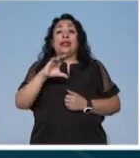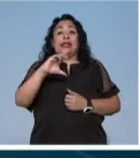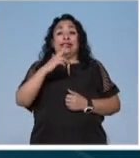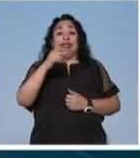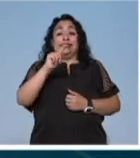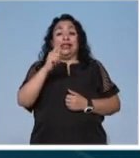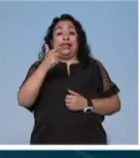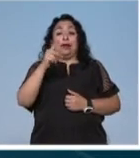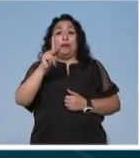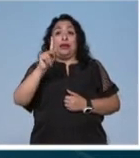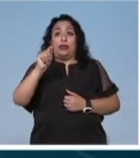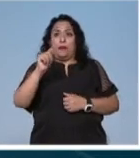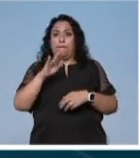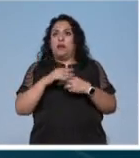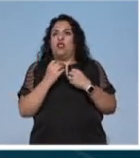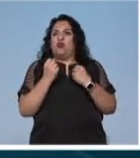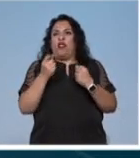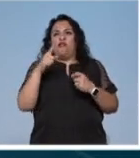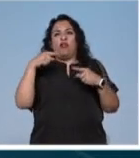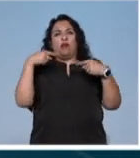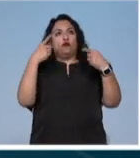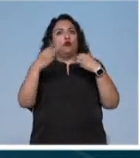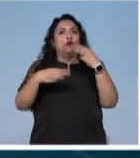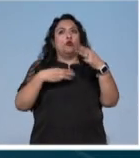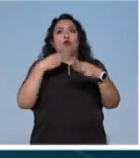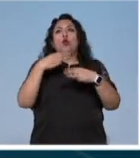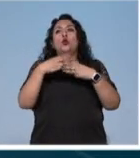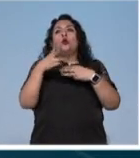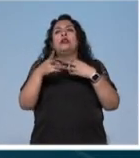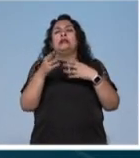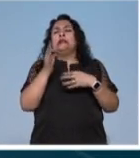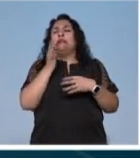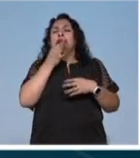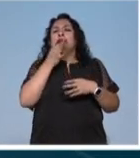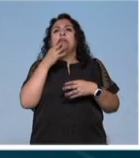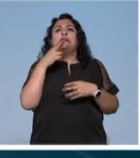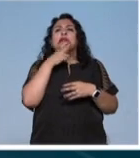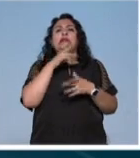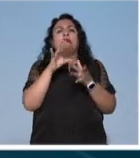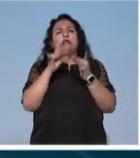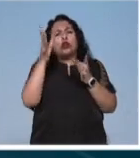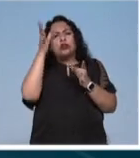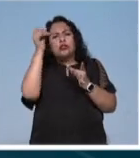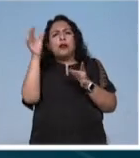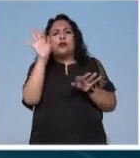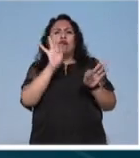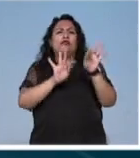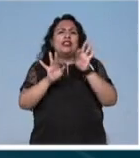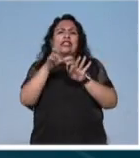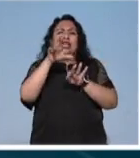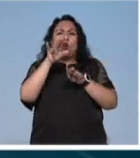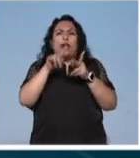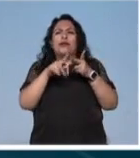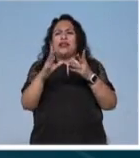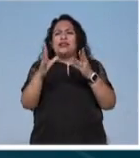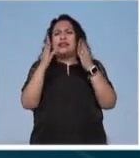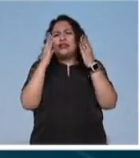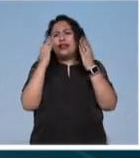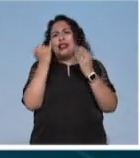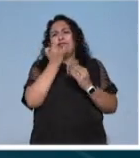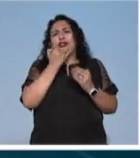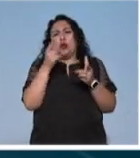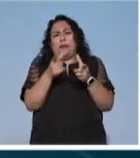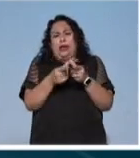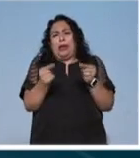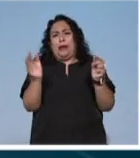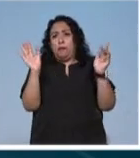ChatGPT es el chatbot más potente y famoso del mundo porque en segundos puede describirnos conceptos de física cuántica o enseñarnos japonés.